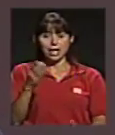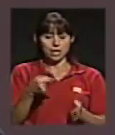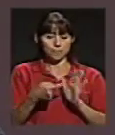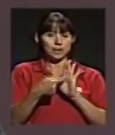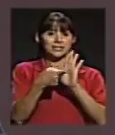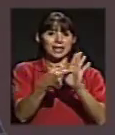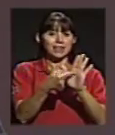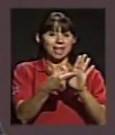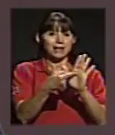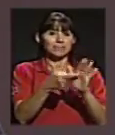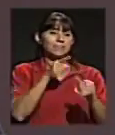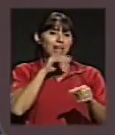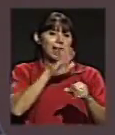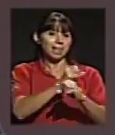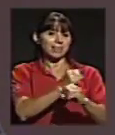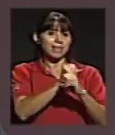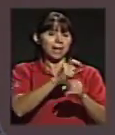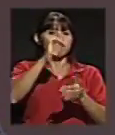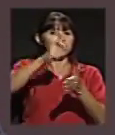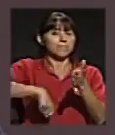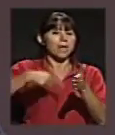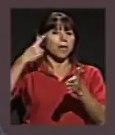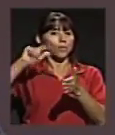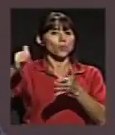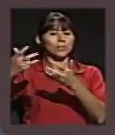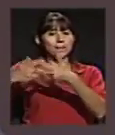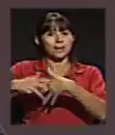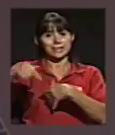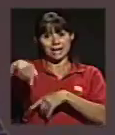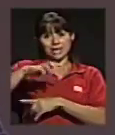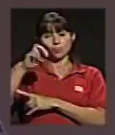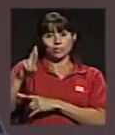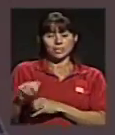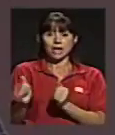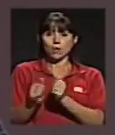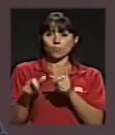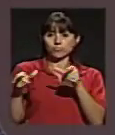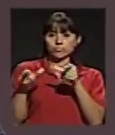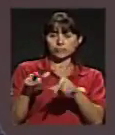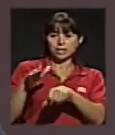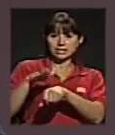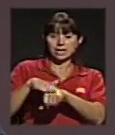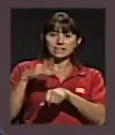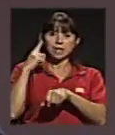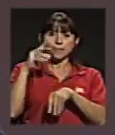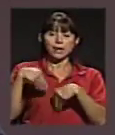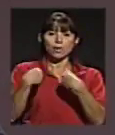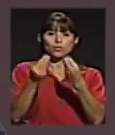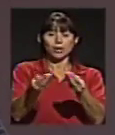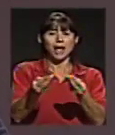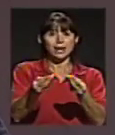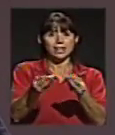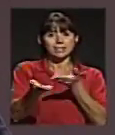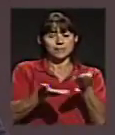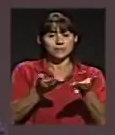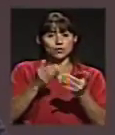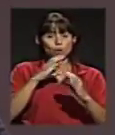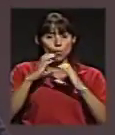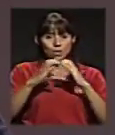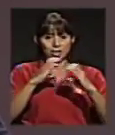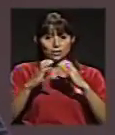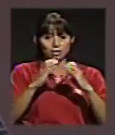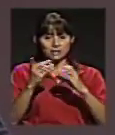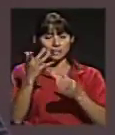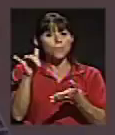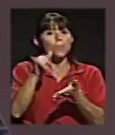por otra sociedad que acá en Costa Rica tiene una licencia para otorgar lo que es telecomunicaciones. Entonces, por eso es que